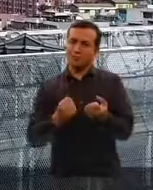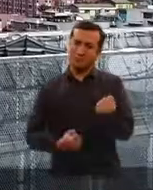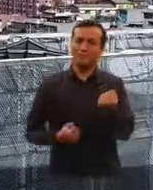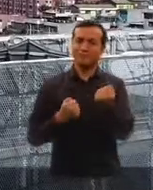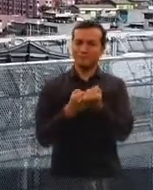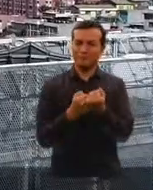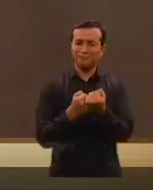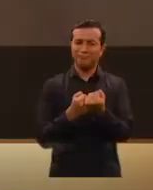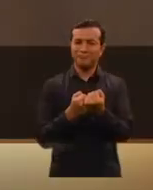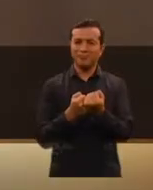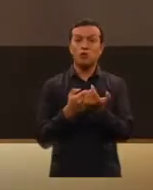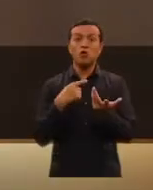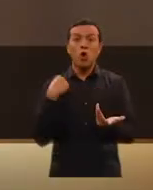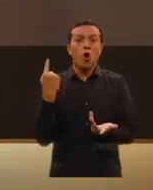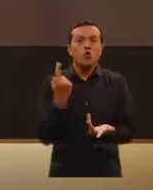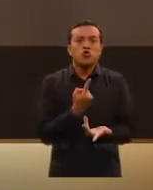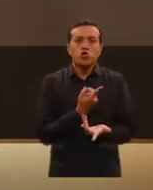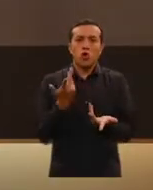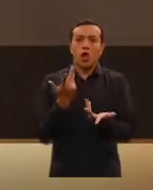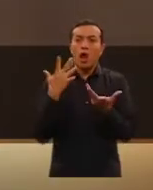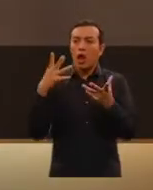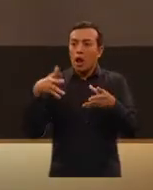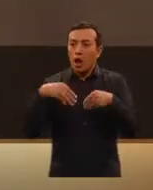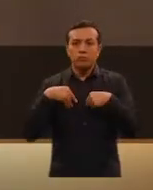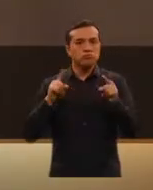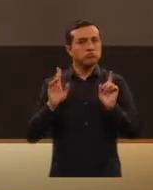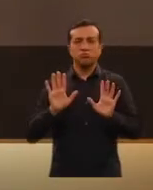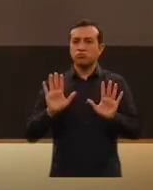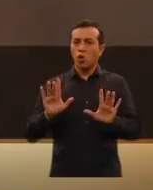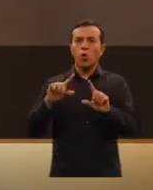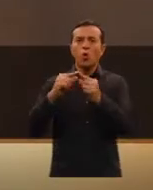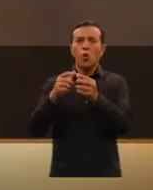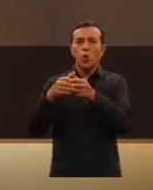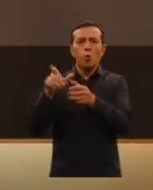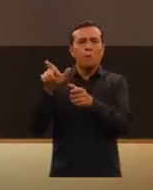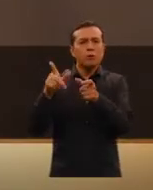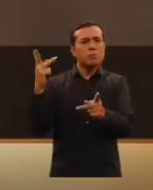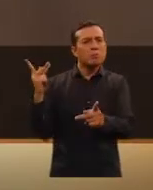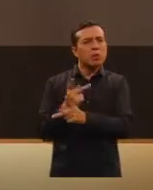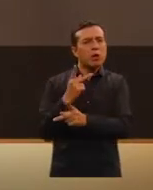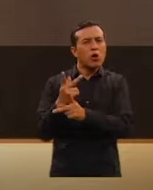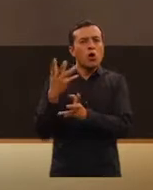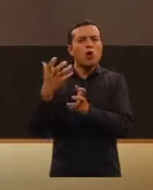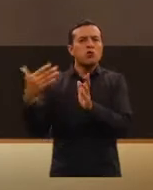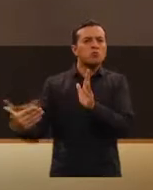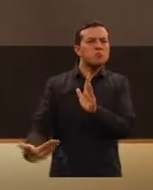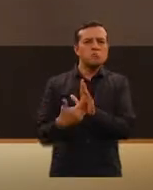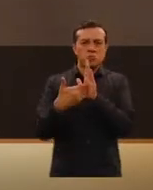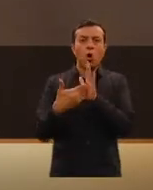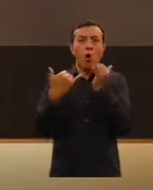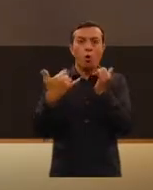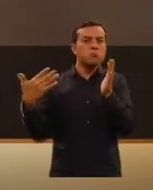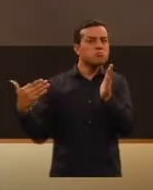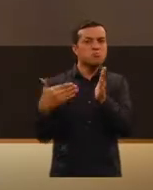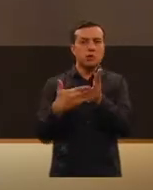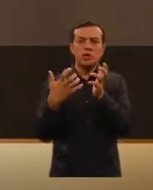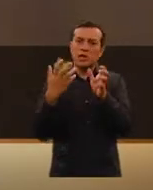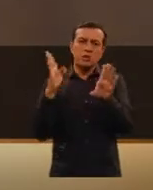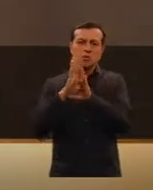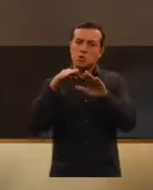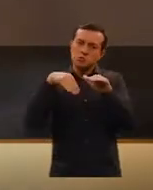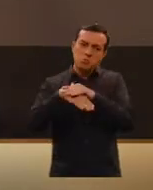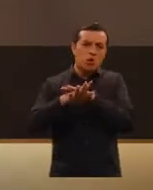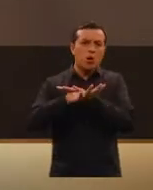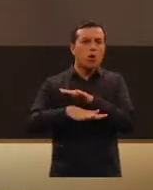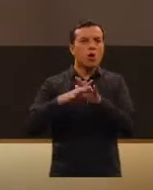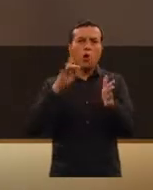Nacional. No caímos en el juego de un grupo golpista que quiso en este momento entrar